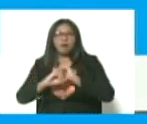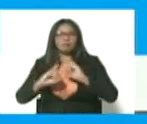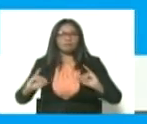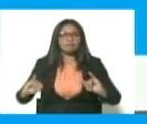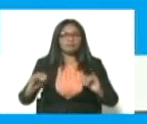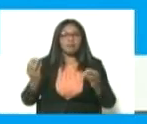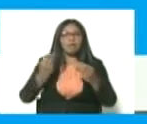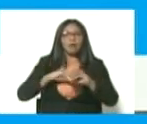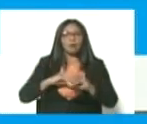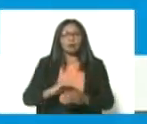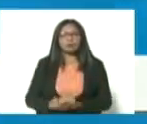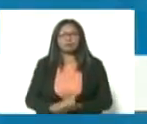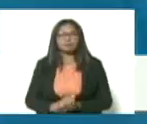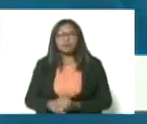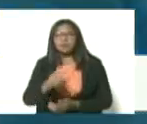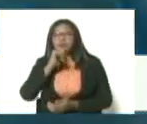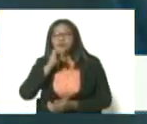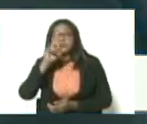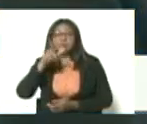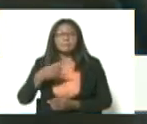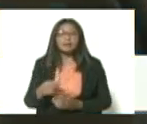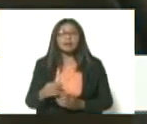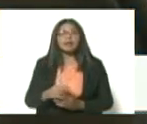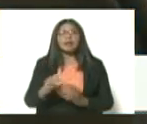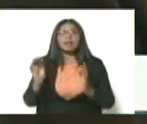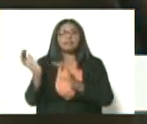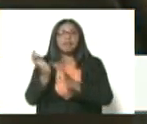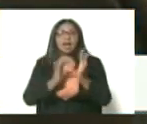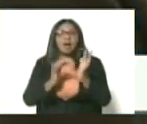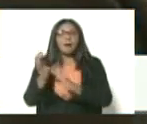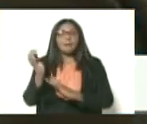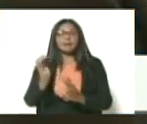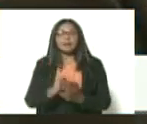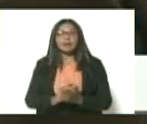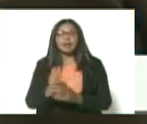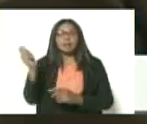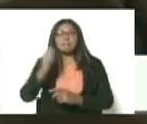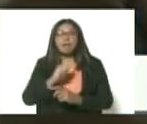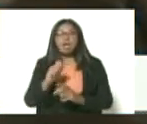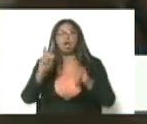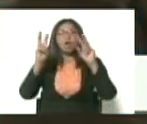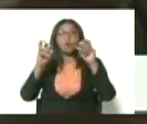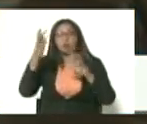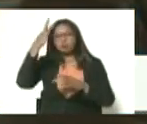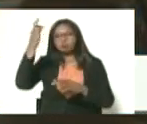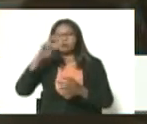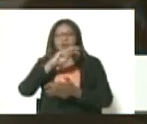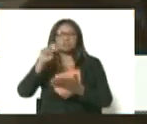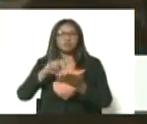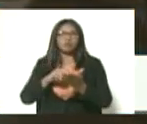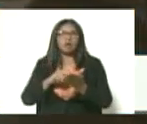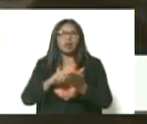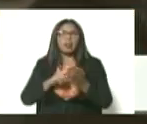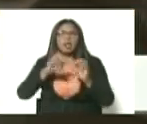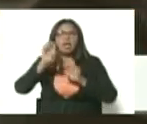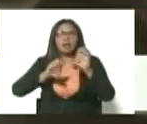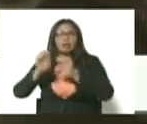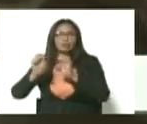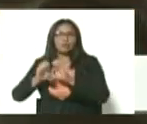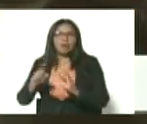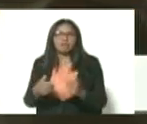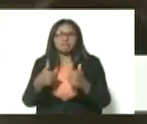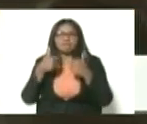y anuncia que para el mes de abril ya Venezuela tendrá un nuevo Consejo Nacional Electoral equilibrado